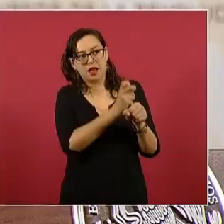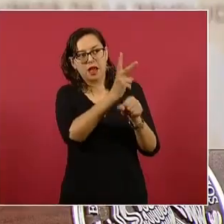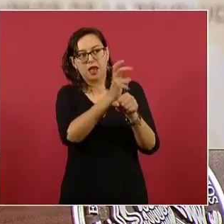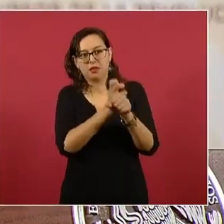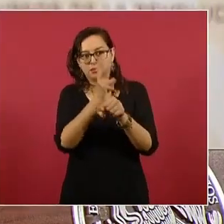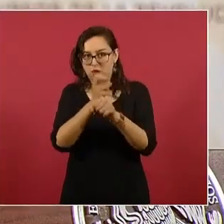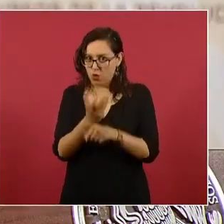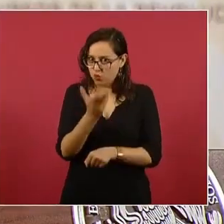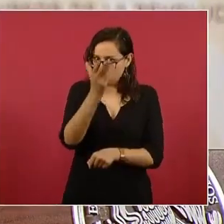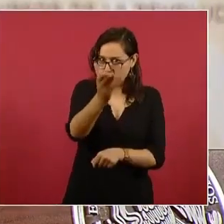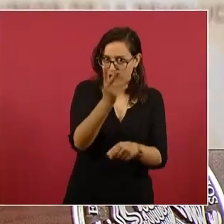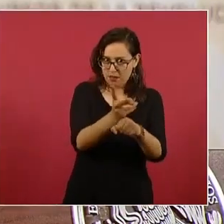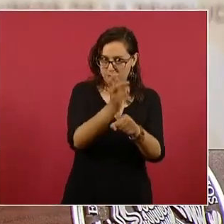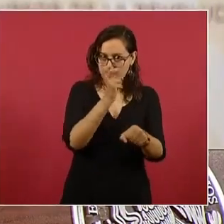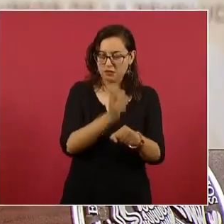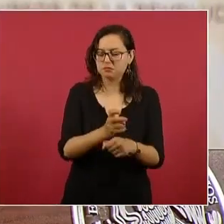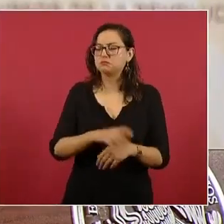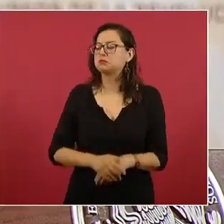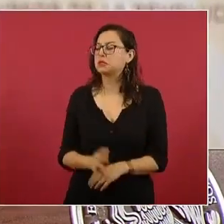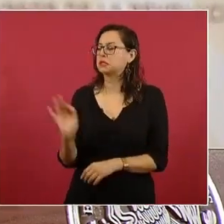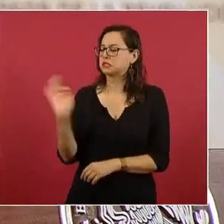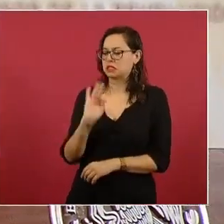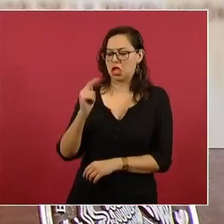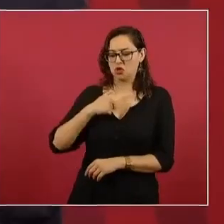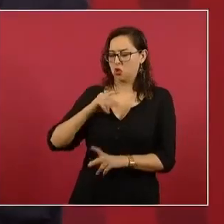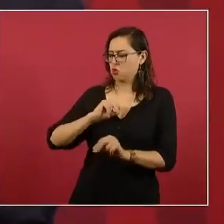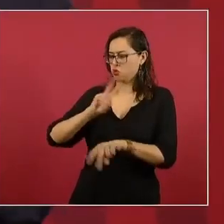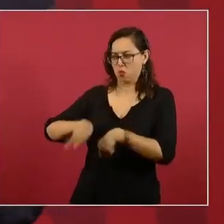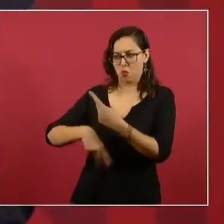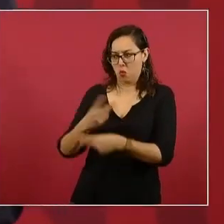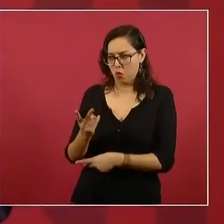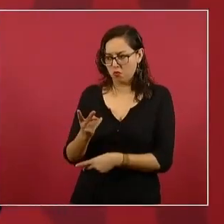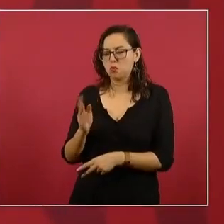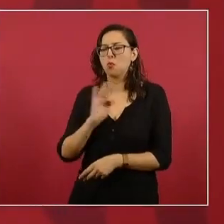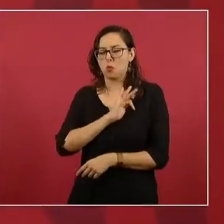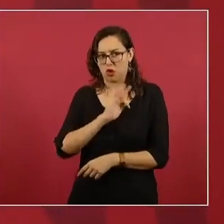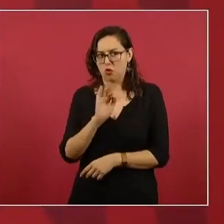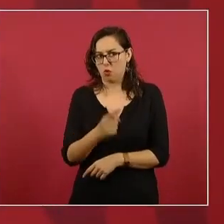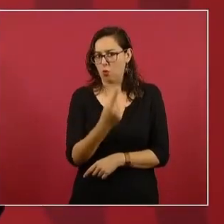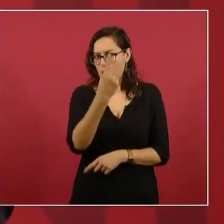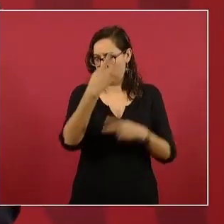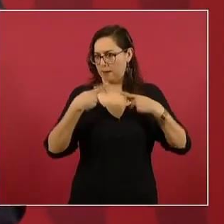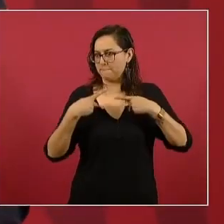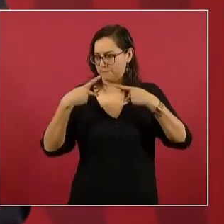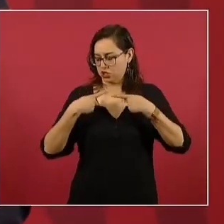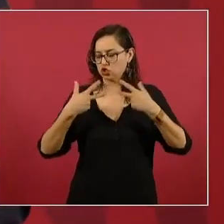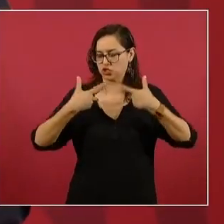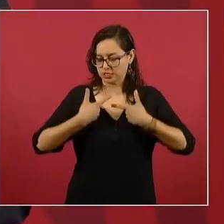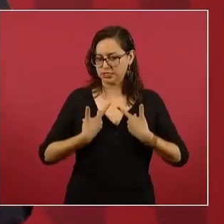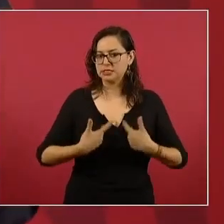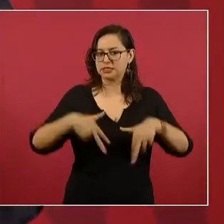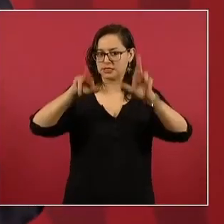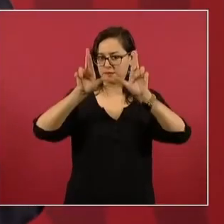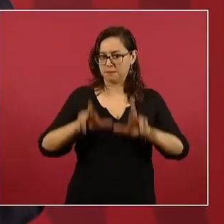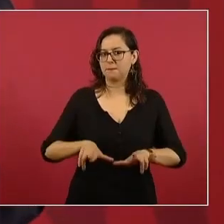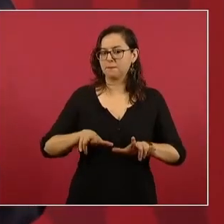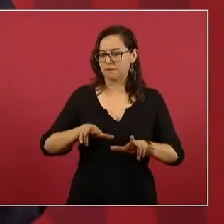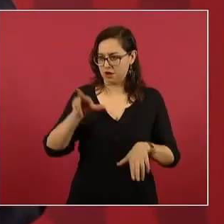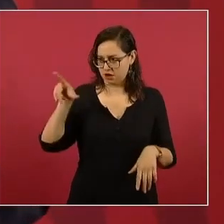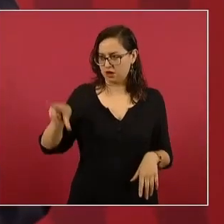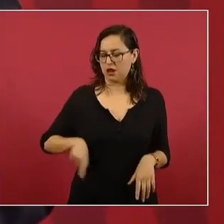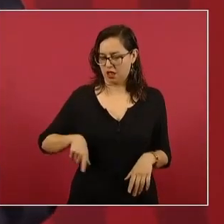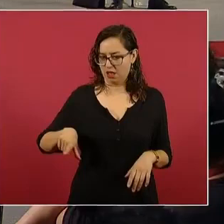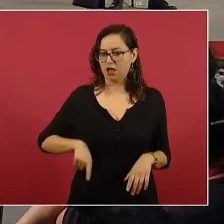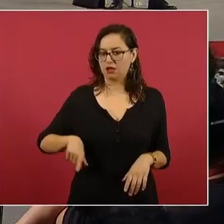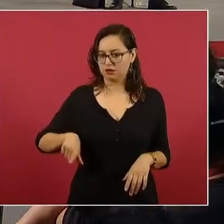oculta. Sí, si no puedo ir yo, va en representación de nuestro